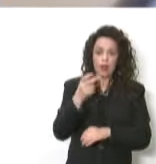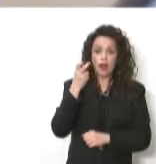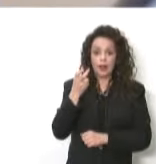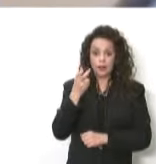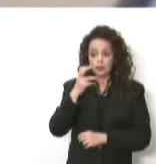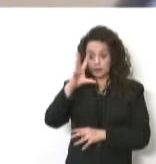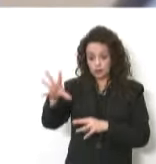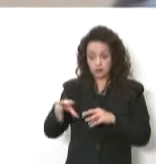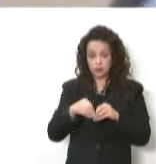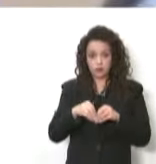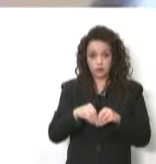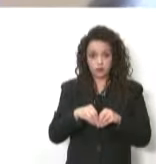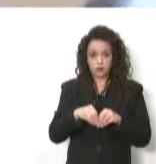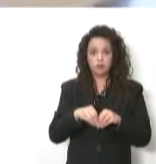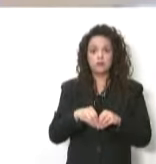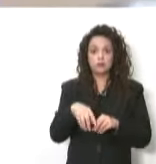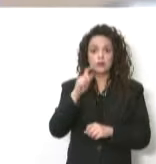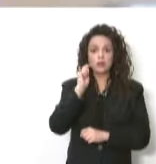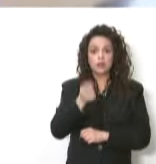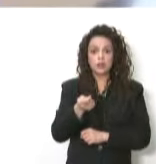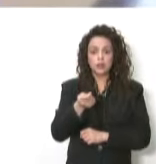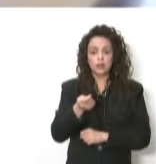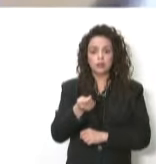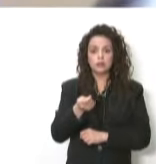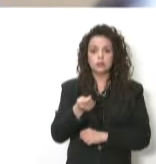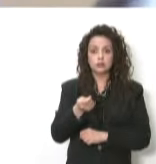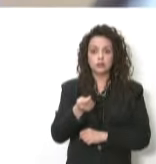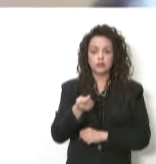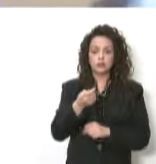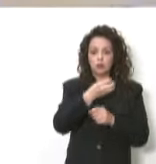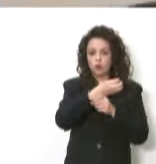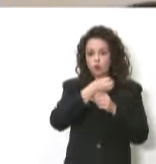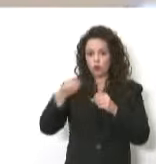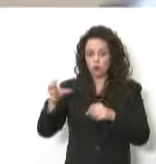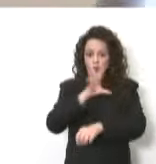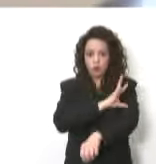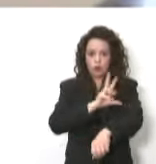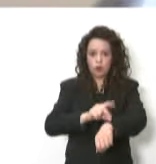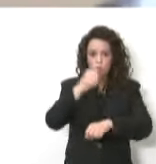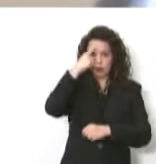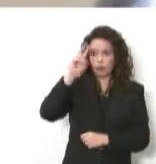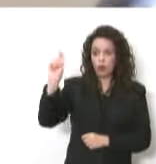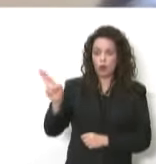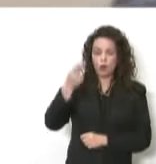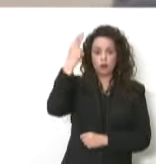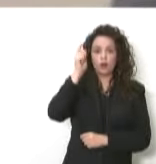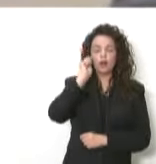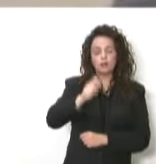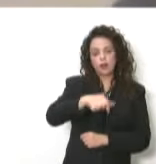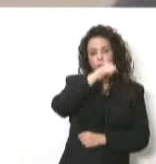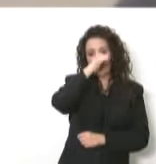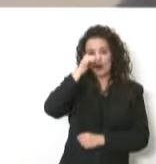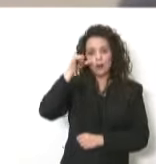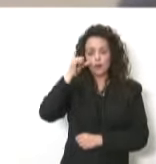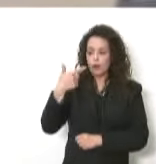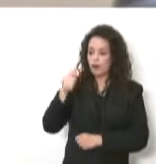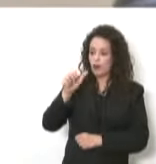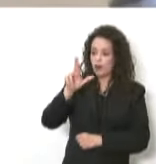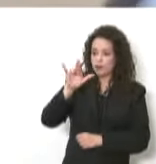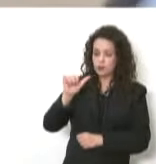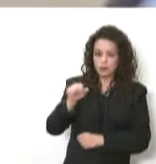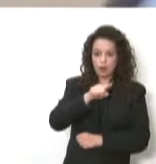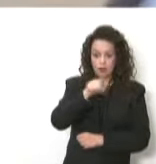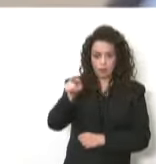al padrón, es el organismo coordinador de las Universidades para el Bienestar Benito Juárez García. como sea,